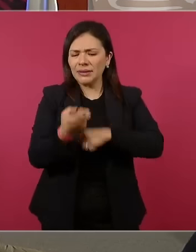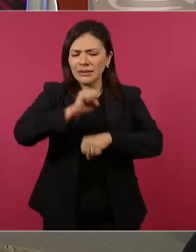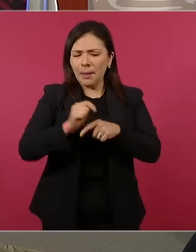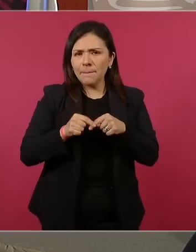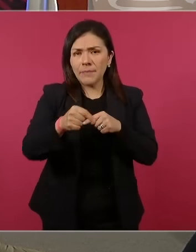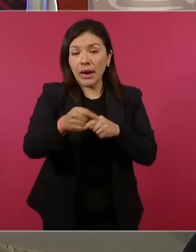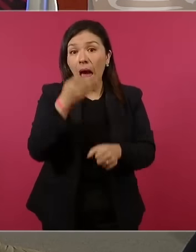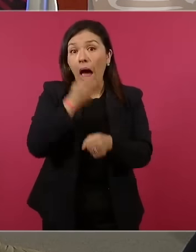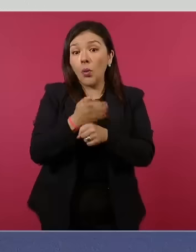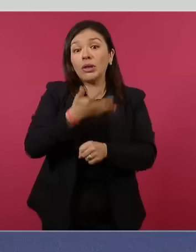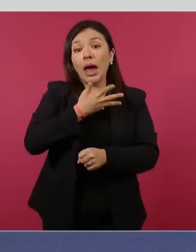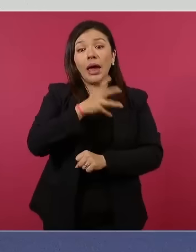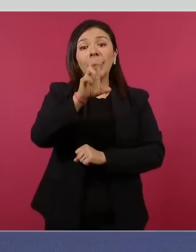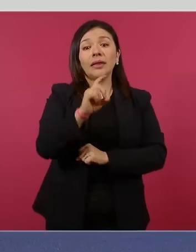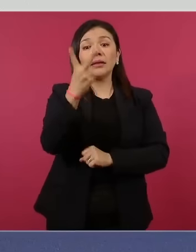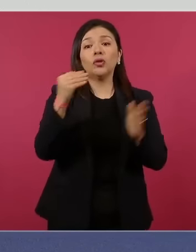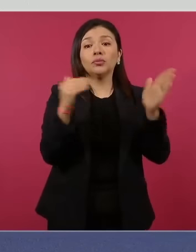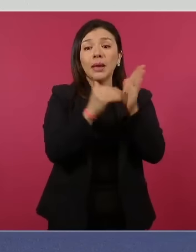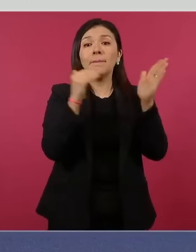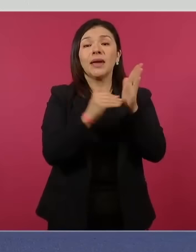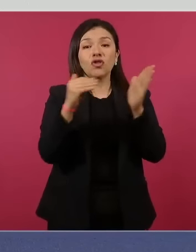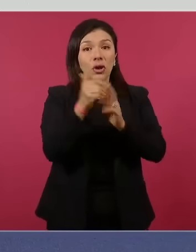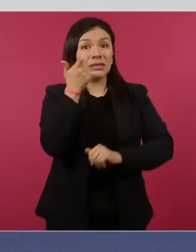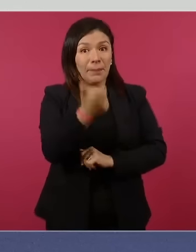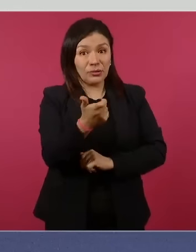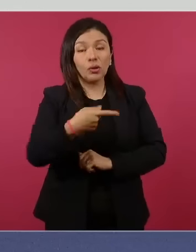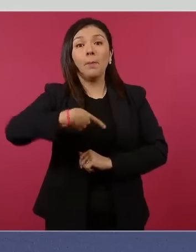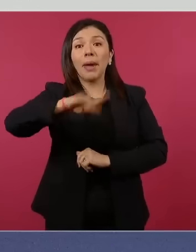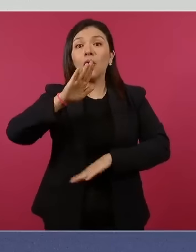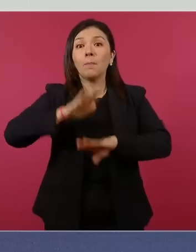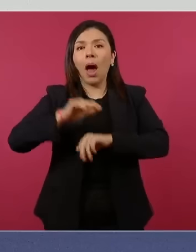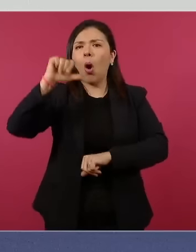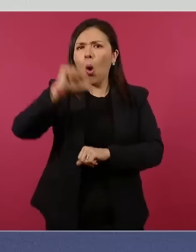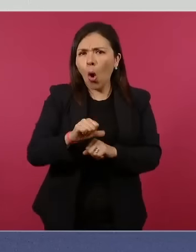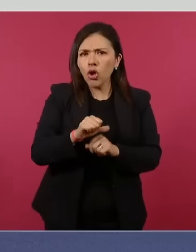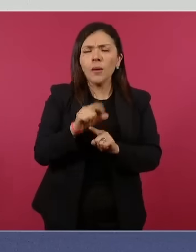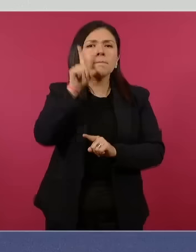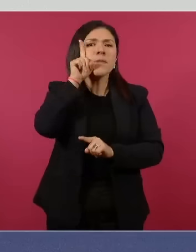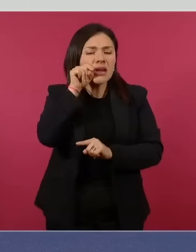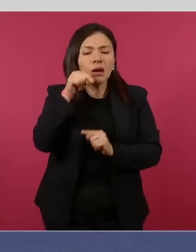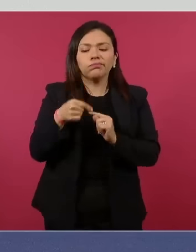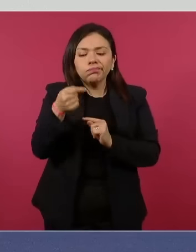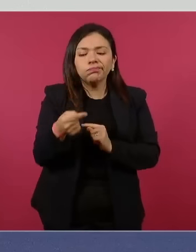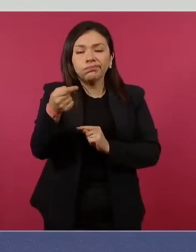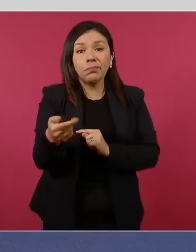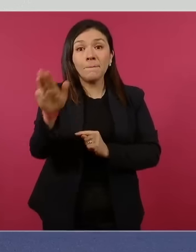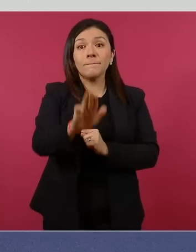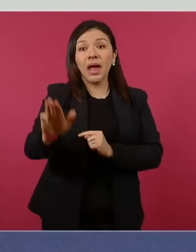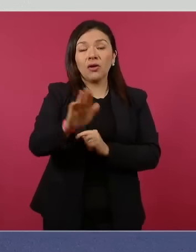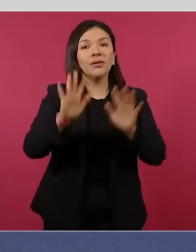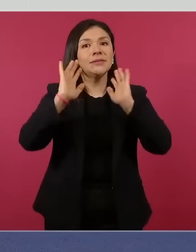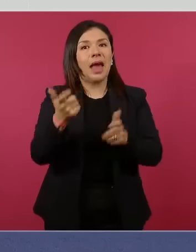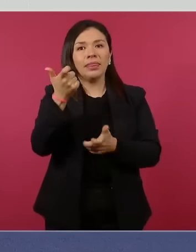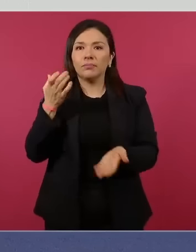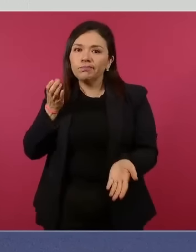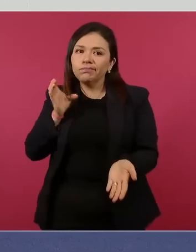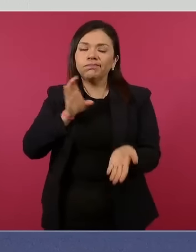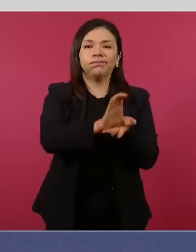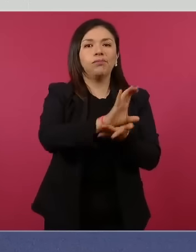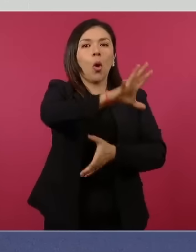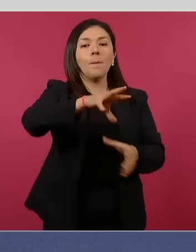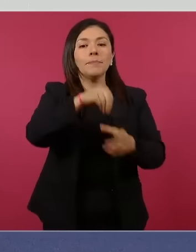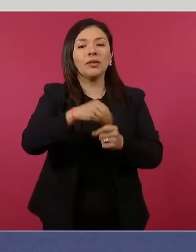tiene 32,000 millones de pesos, pero estos días, el día de hoy y el miércoles, terminará de recibir los recursos para